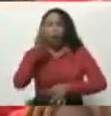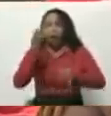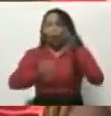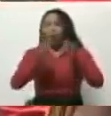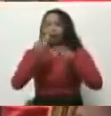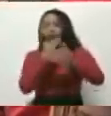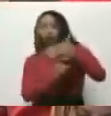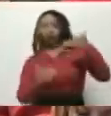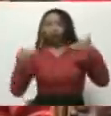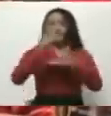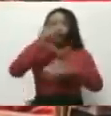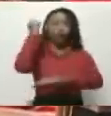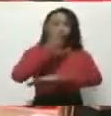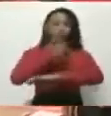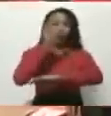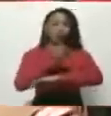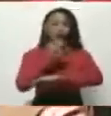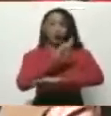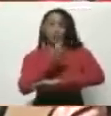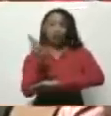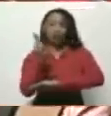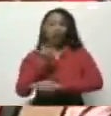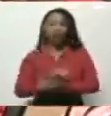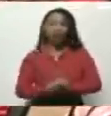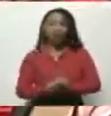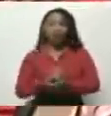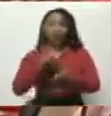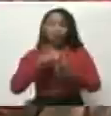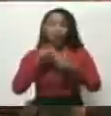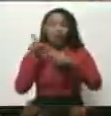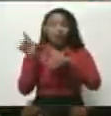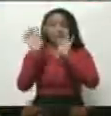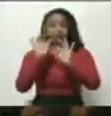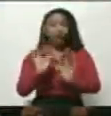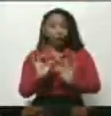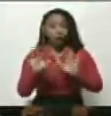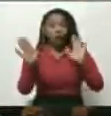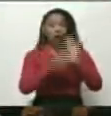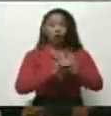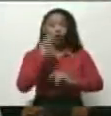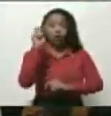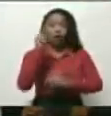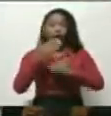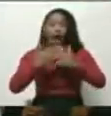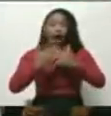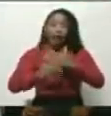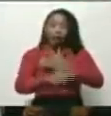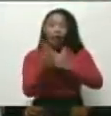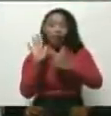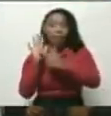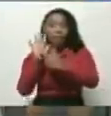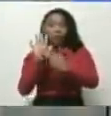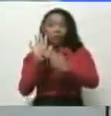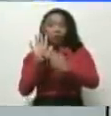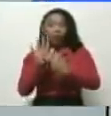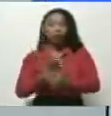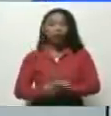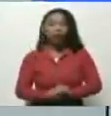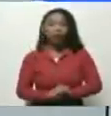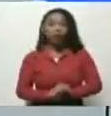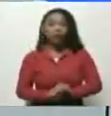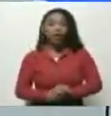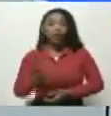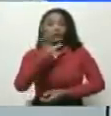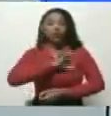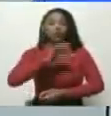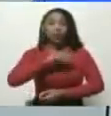a la de los tribunales de la República. Entonces, en ese sentido, constitución por delante. Los y las